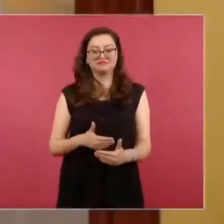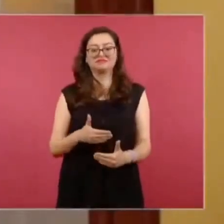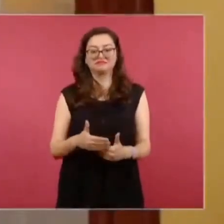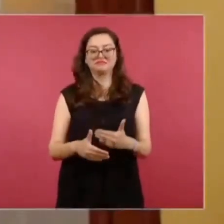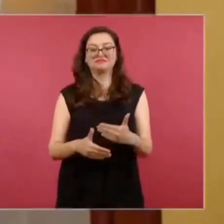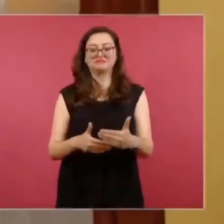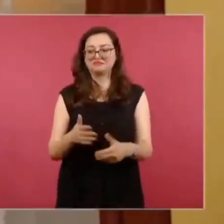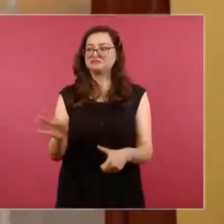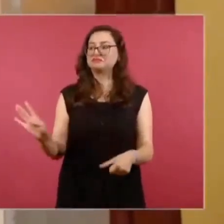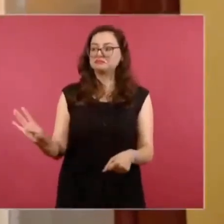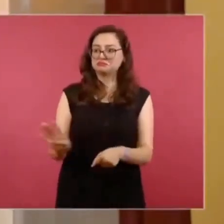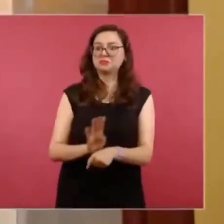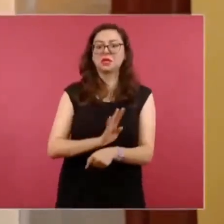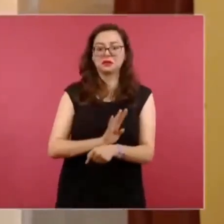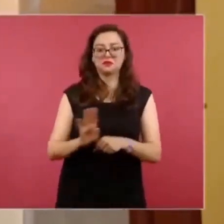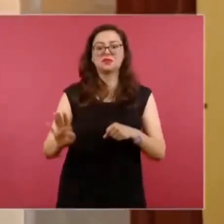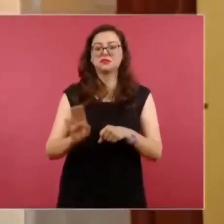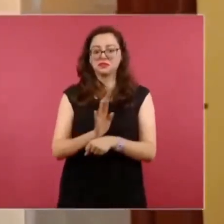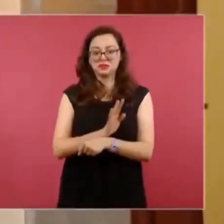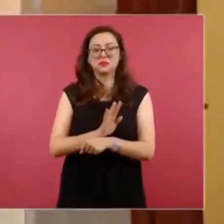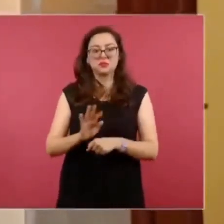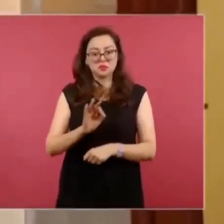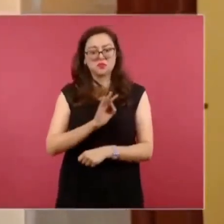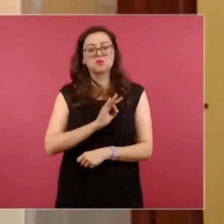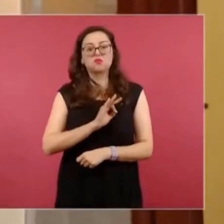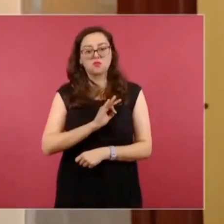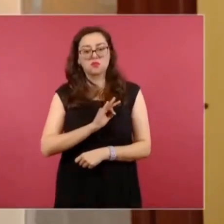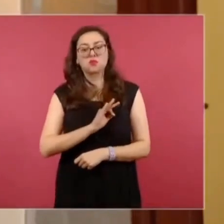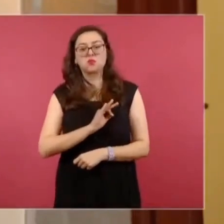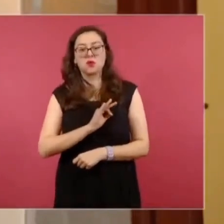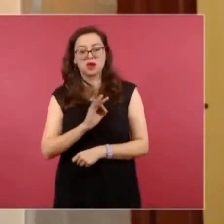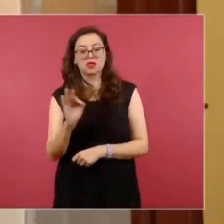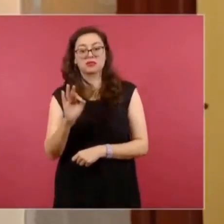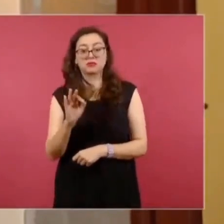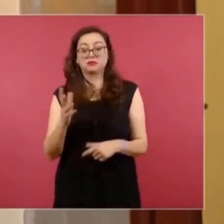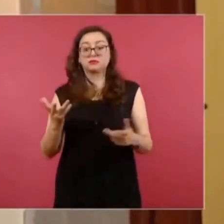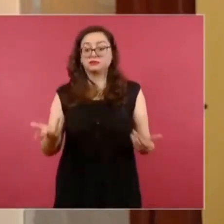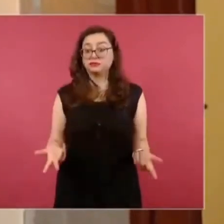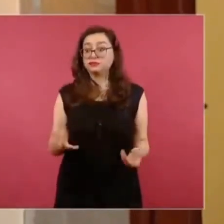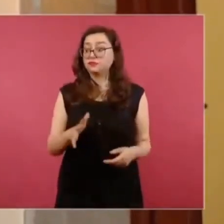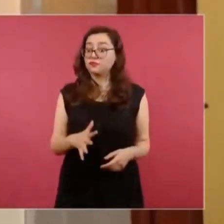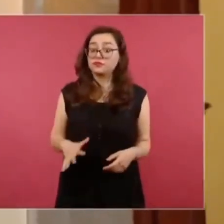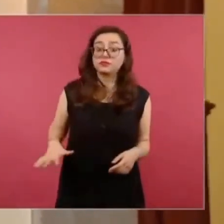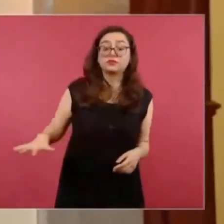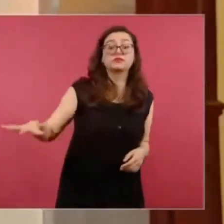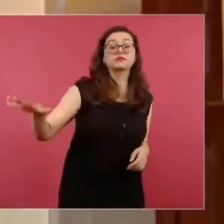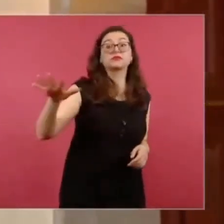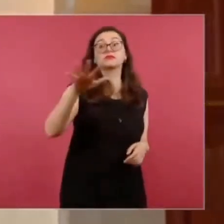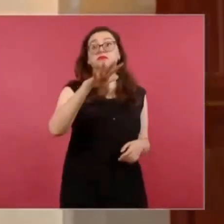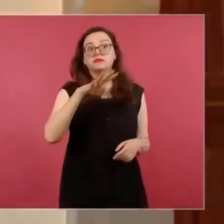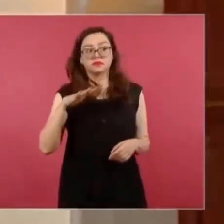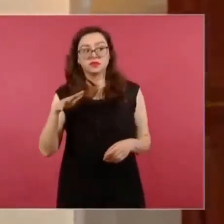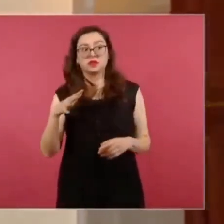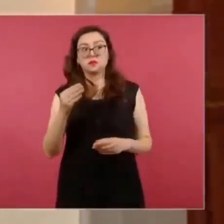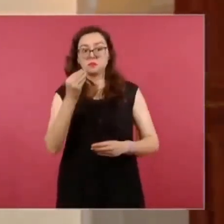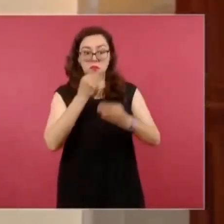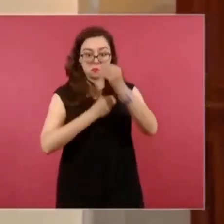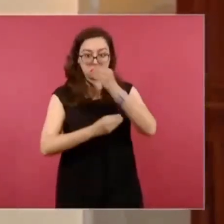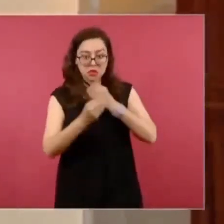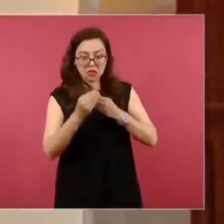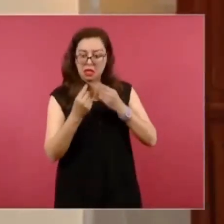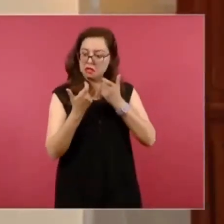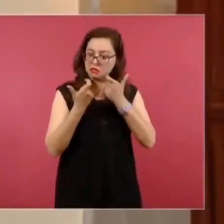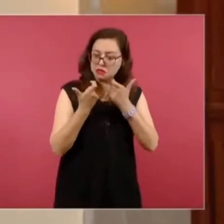inapreciables ventajas a la nación. No solo salvarán de la miseria y procurarán cierta